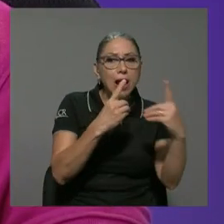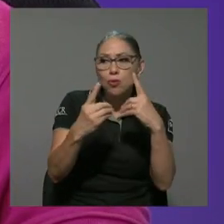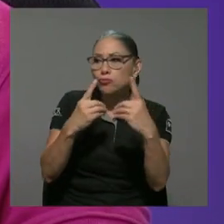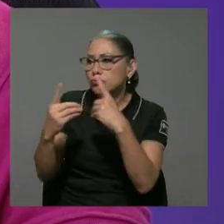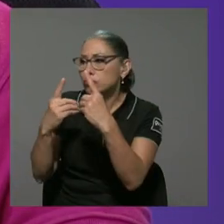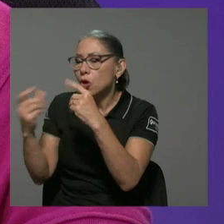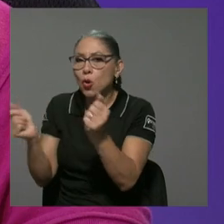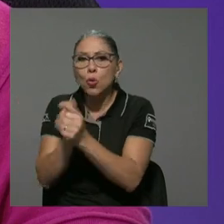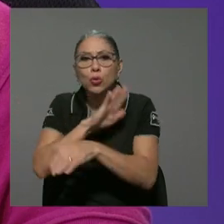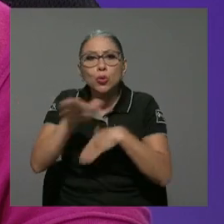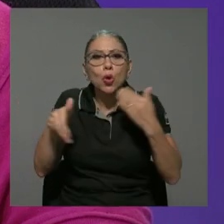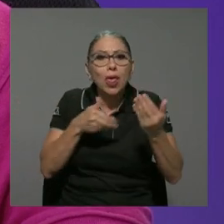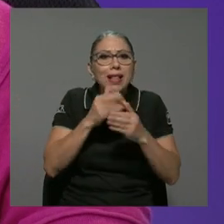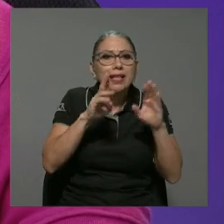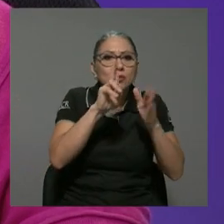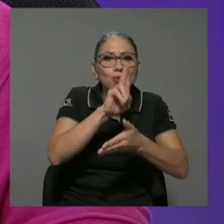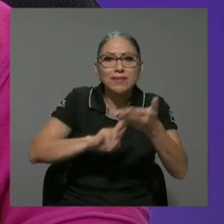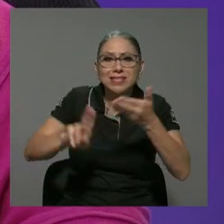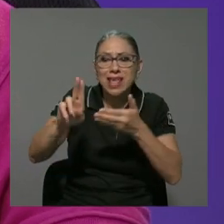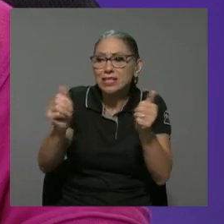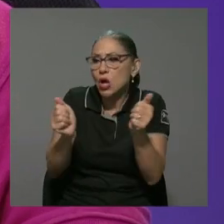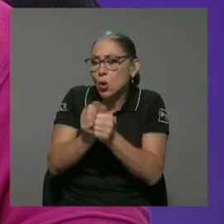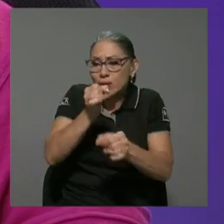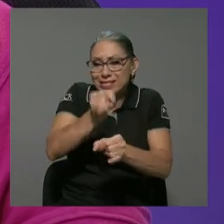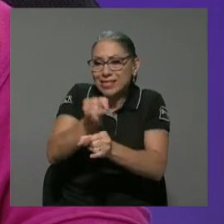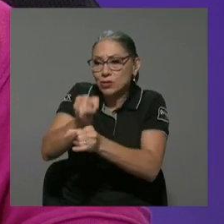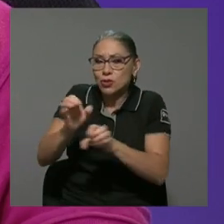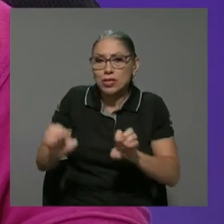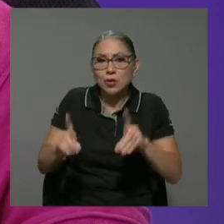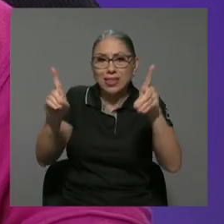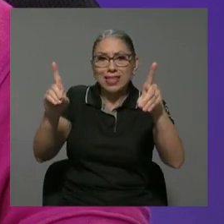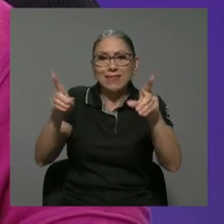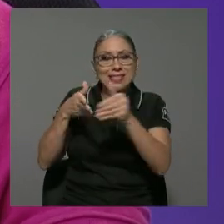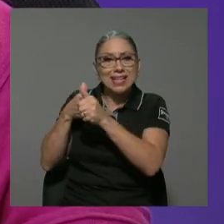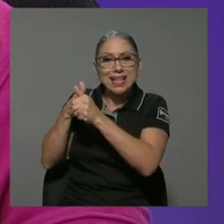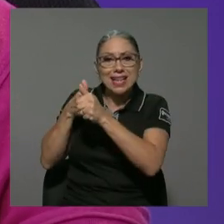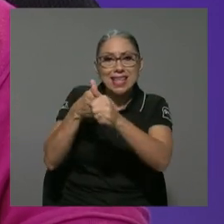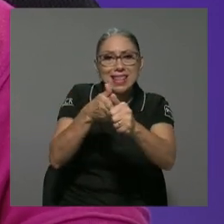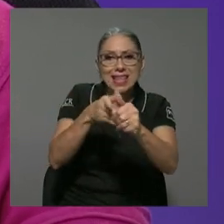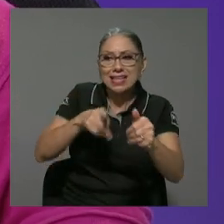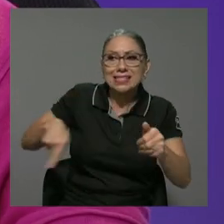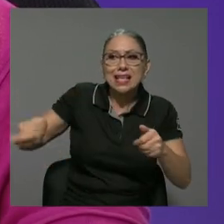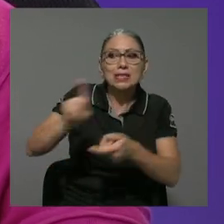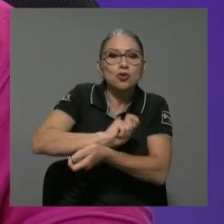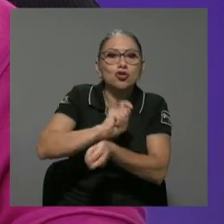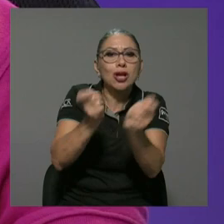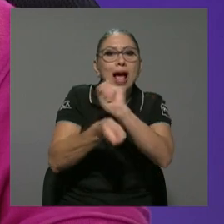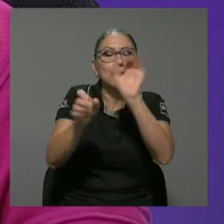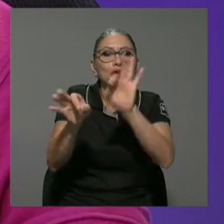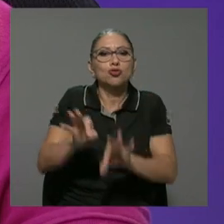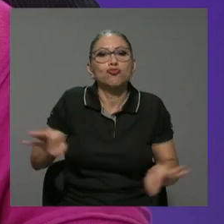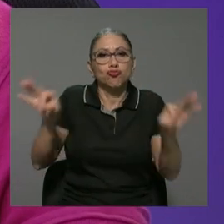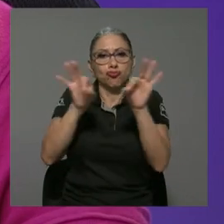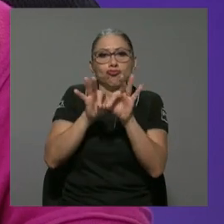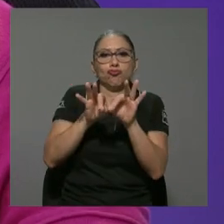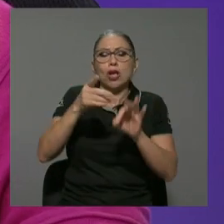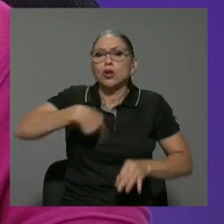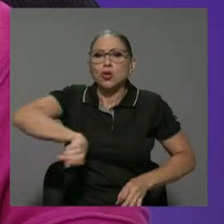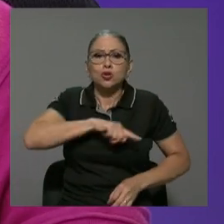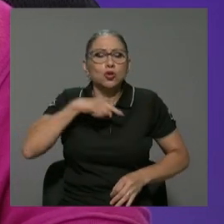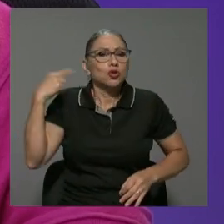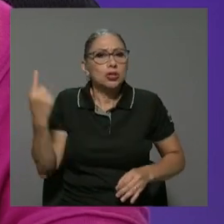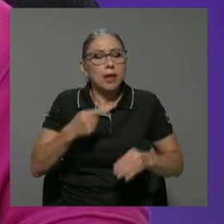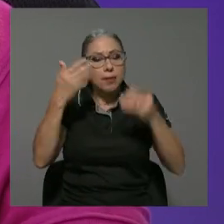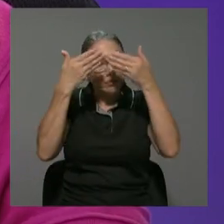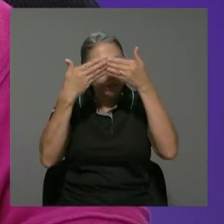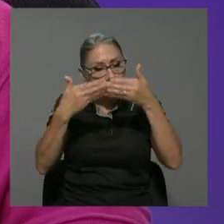universidades y las instancias educativas que han liderado estos cambios programáticos. Nosotros siempre hemos estado abiertos al diálogo